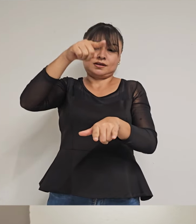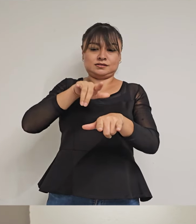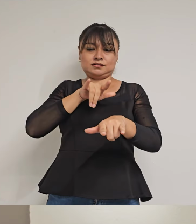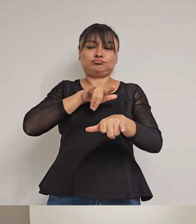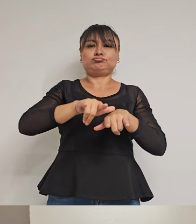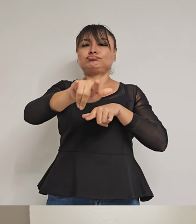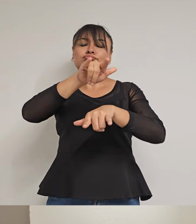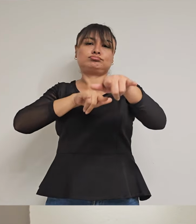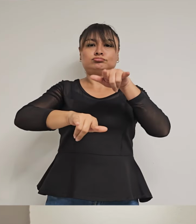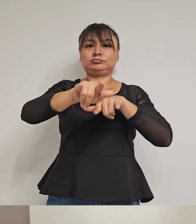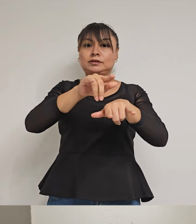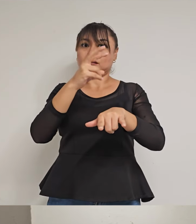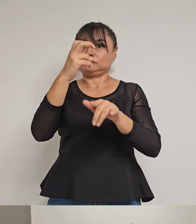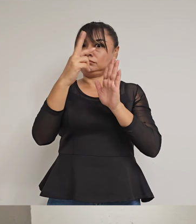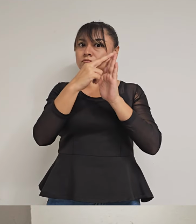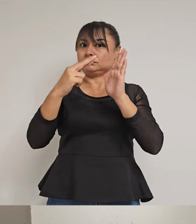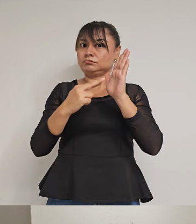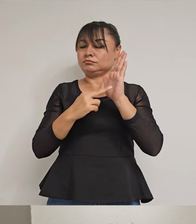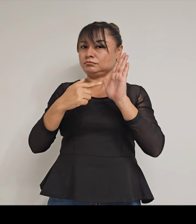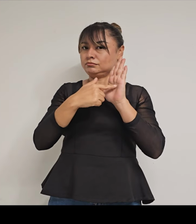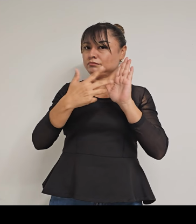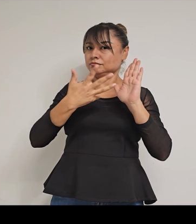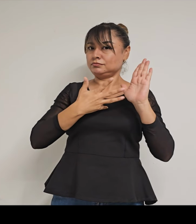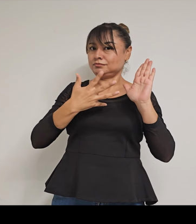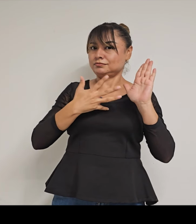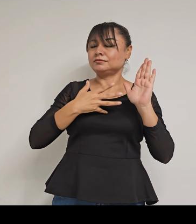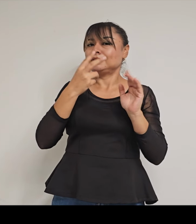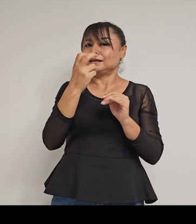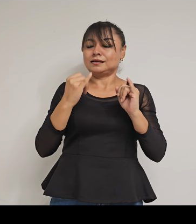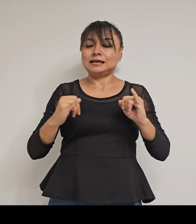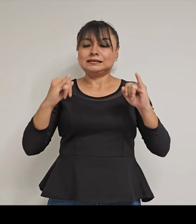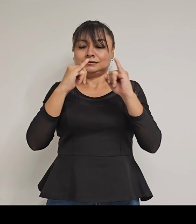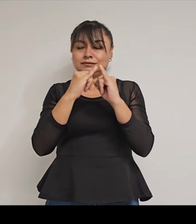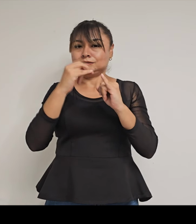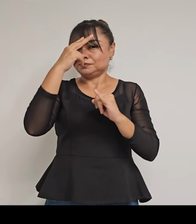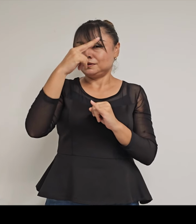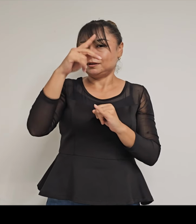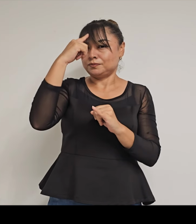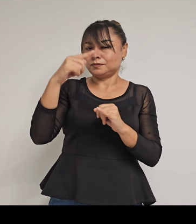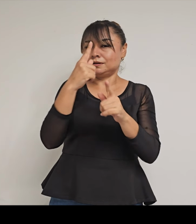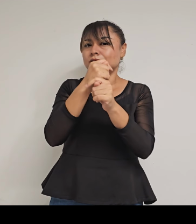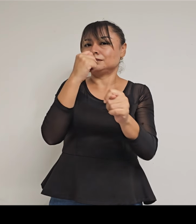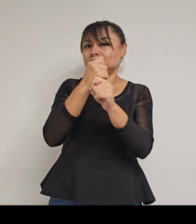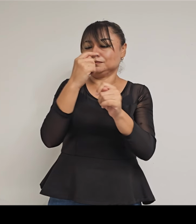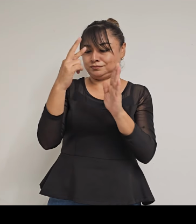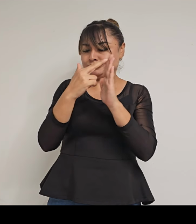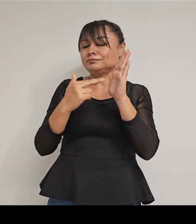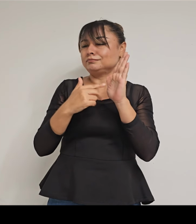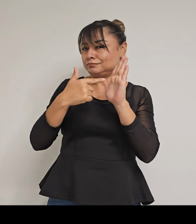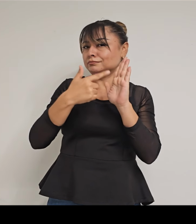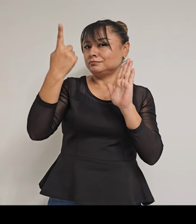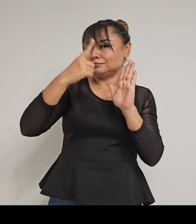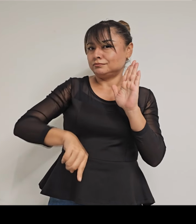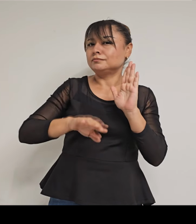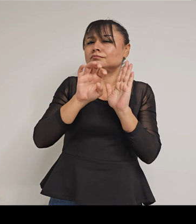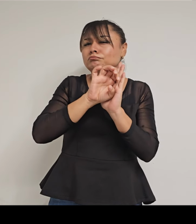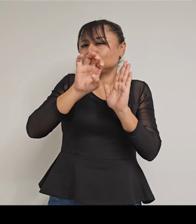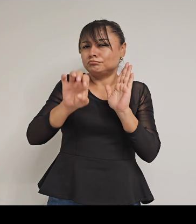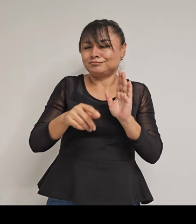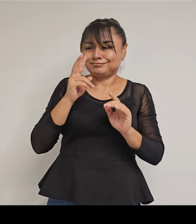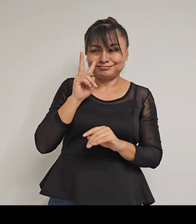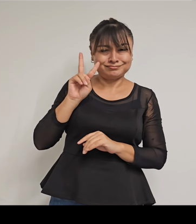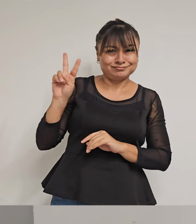gálibos también están reglamentados. Un ejemplo de esto es la normativa para la infraestructura del transporte del Instituto Mexicano del Transporte. Aquí podemos ver algunos de los